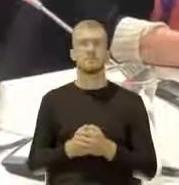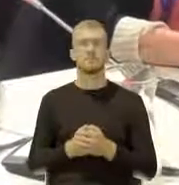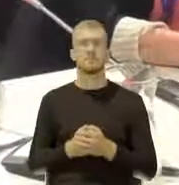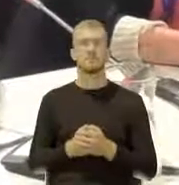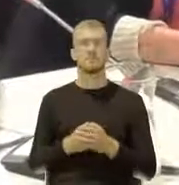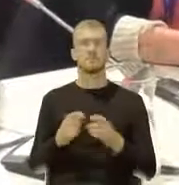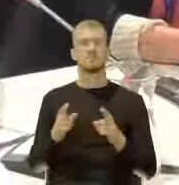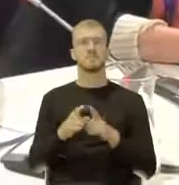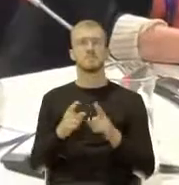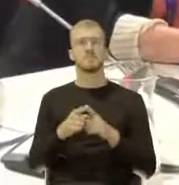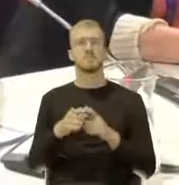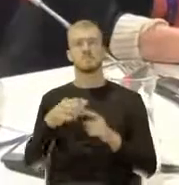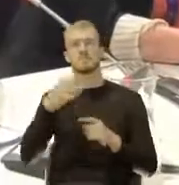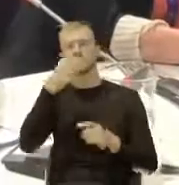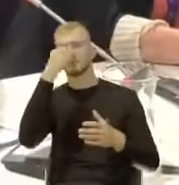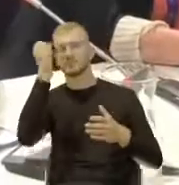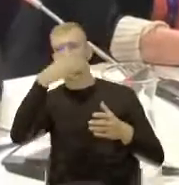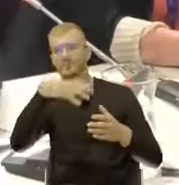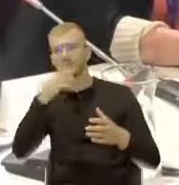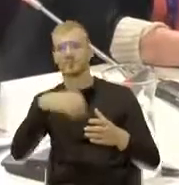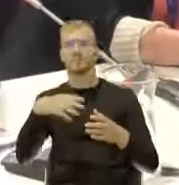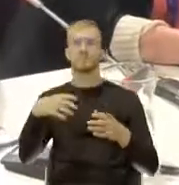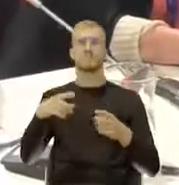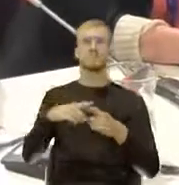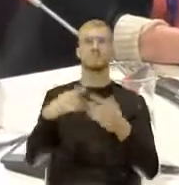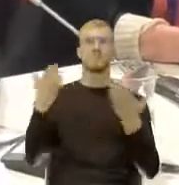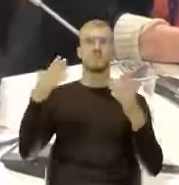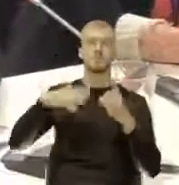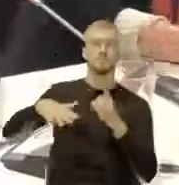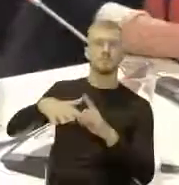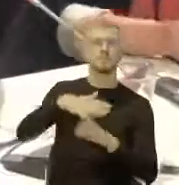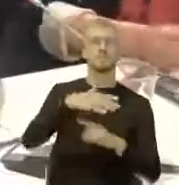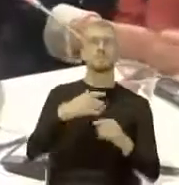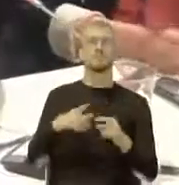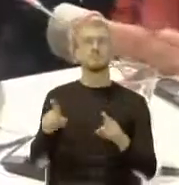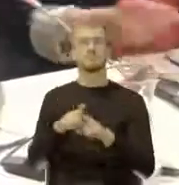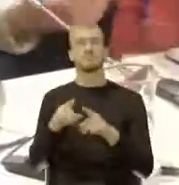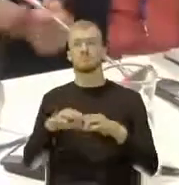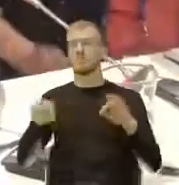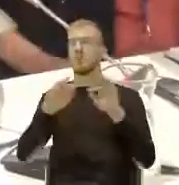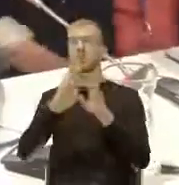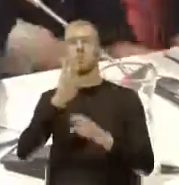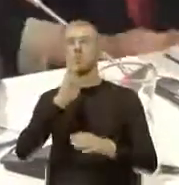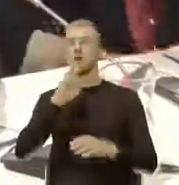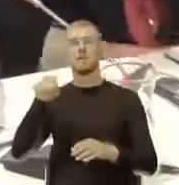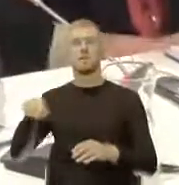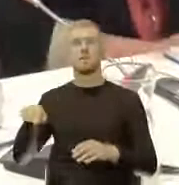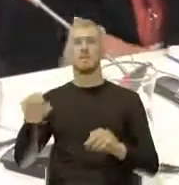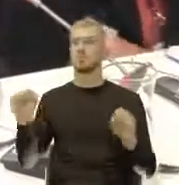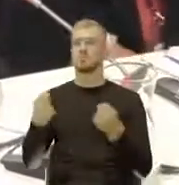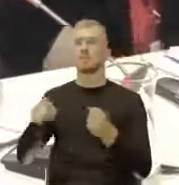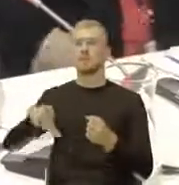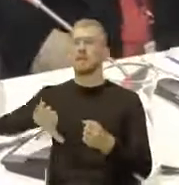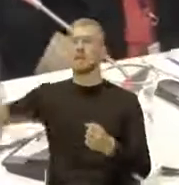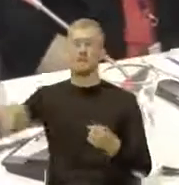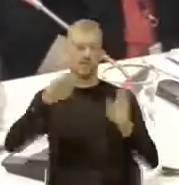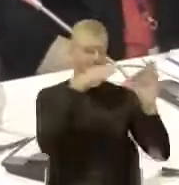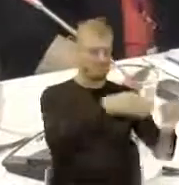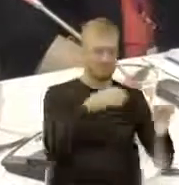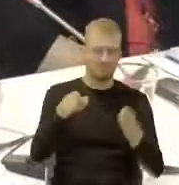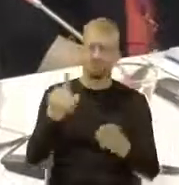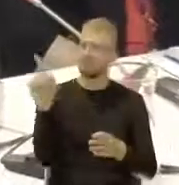la conciencia en su buen uso, en su protección. Yo entiendo que tenemos